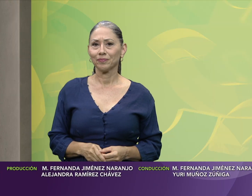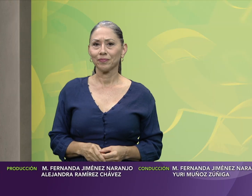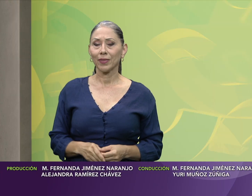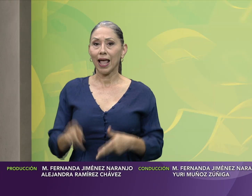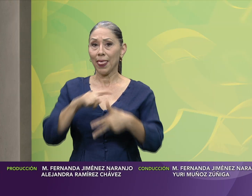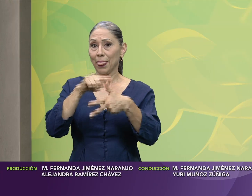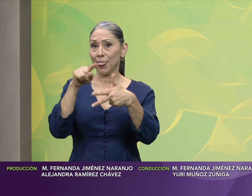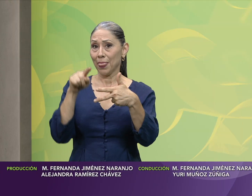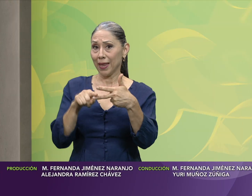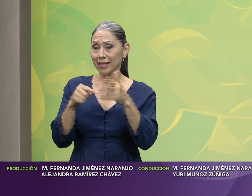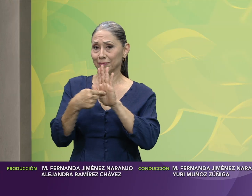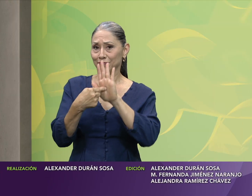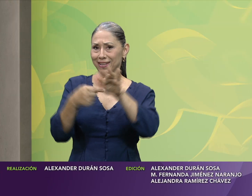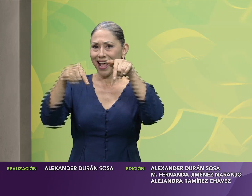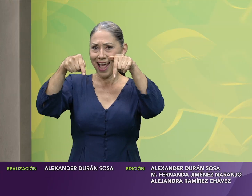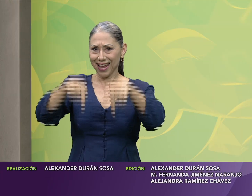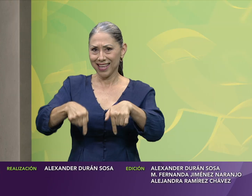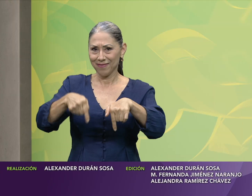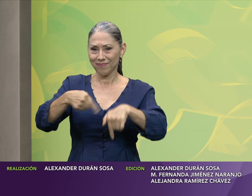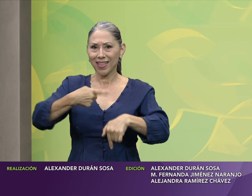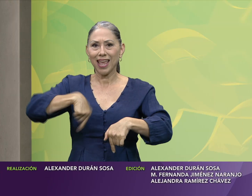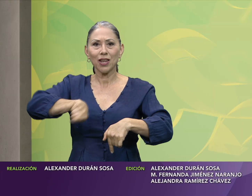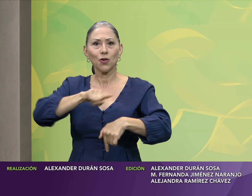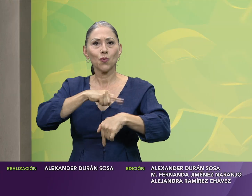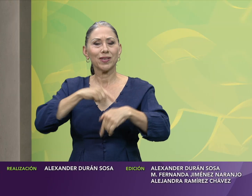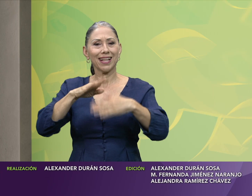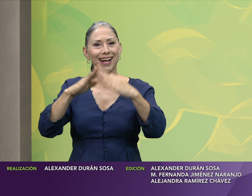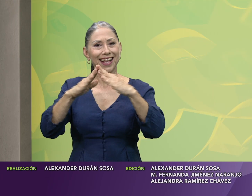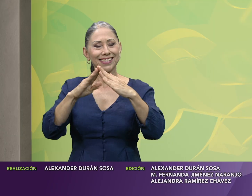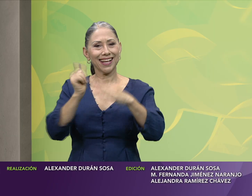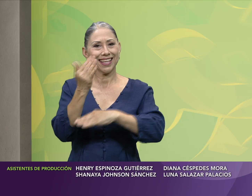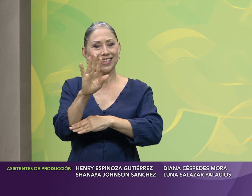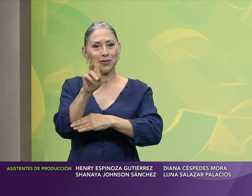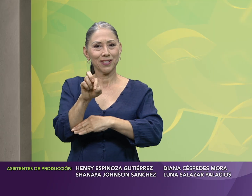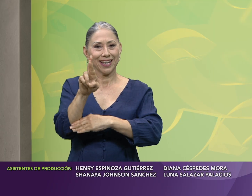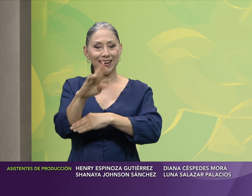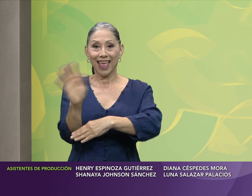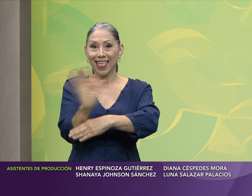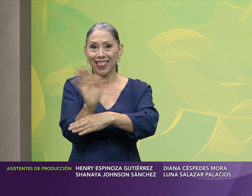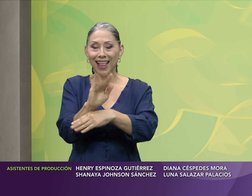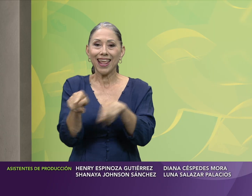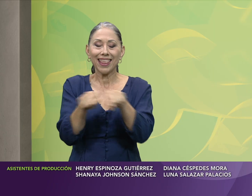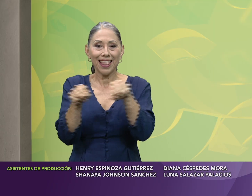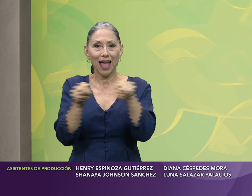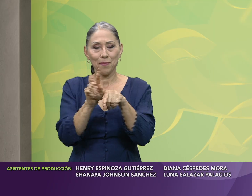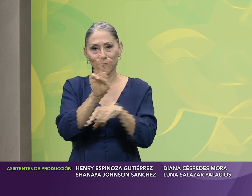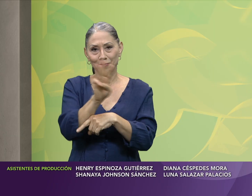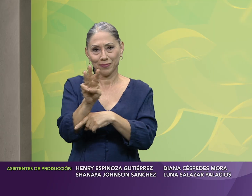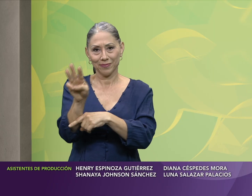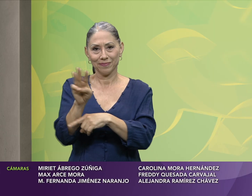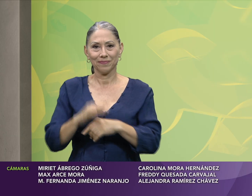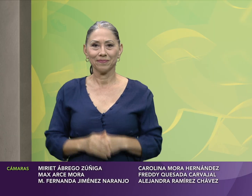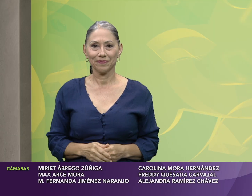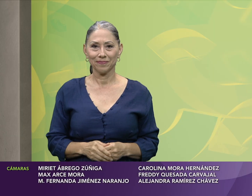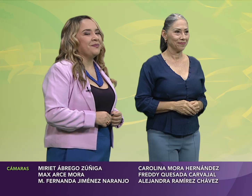Son 3 las emisiones aquí en nuestra casa 15 UCR, tanto en tele como en nuestro sitio web.